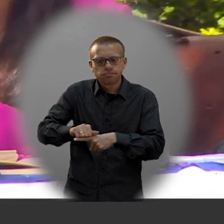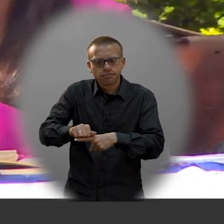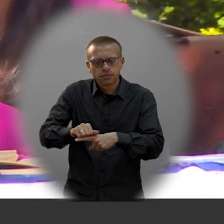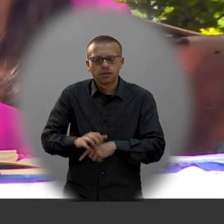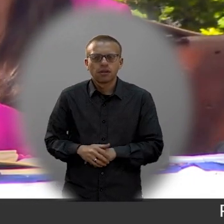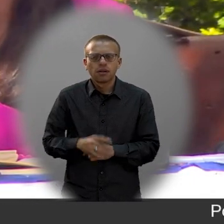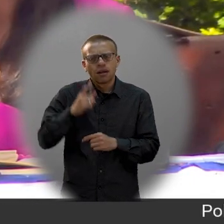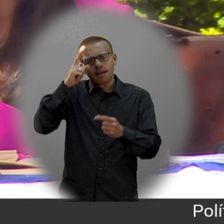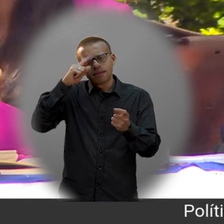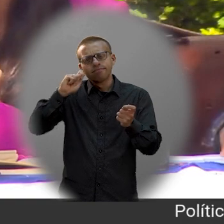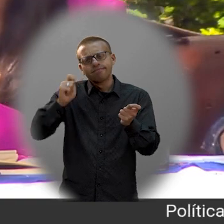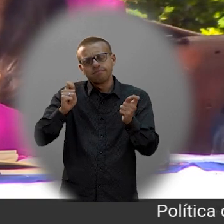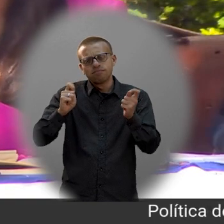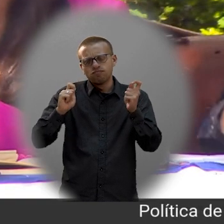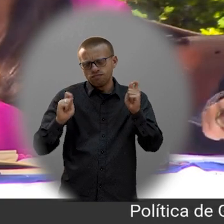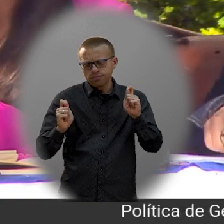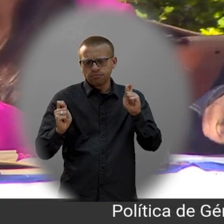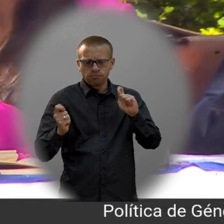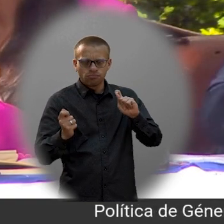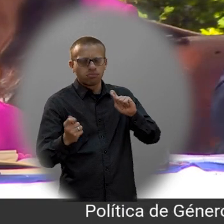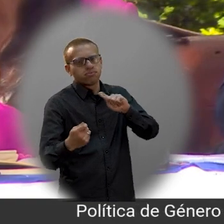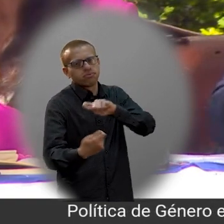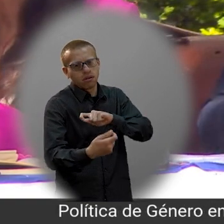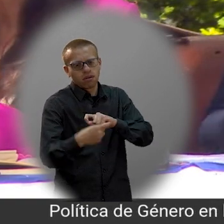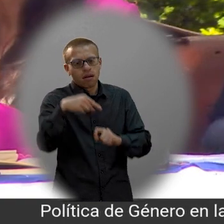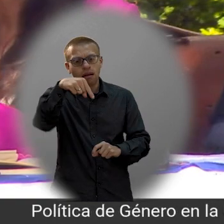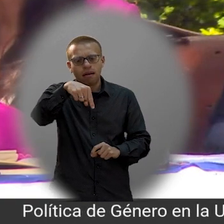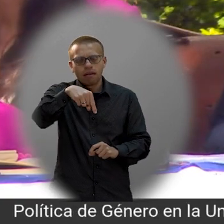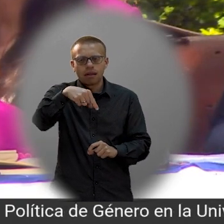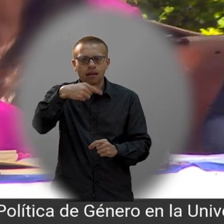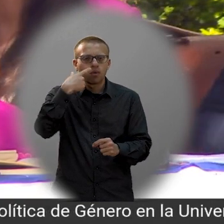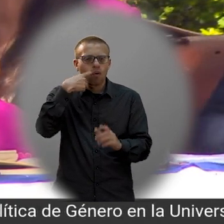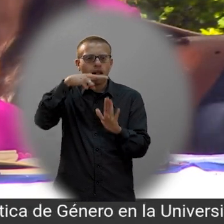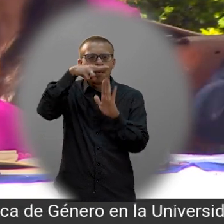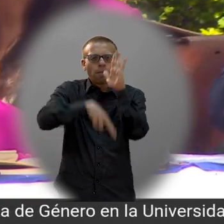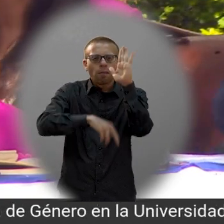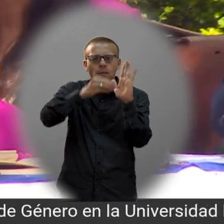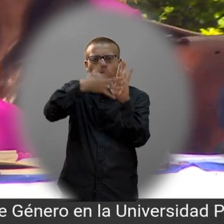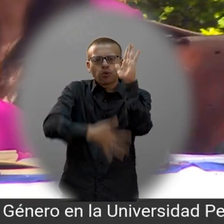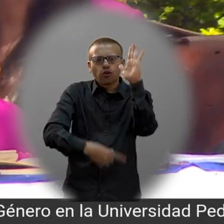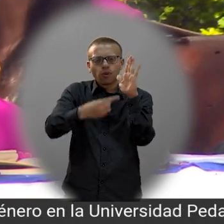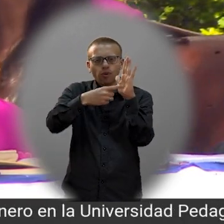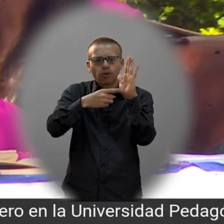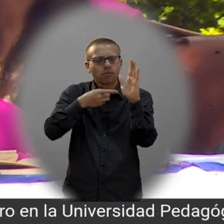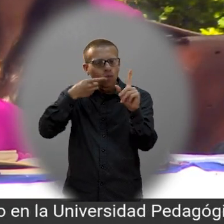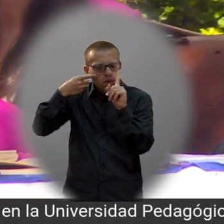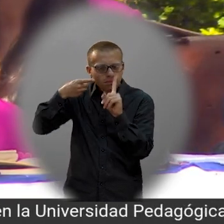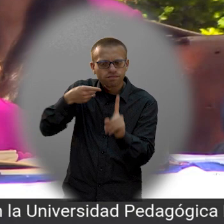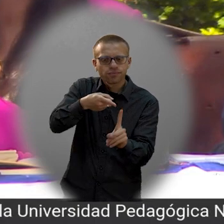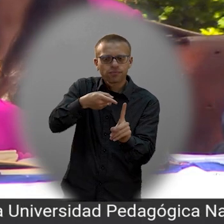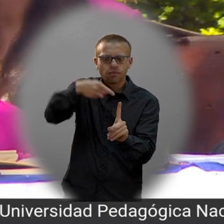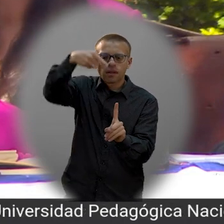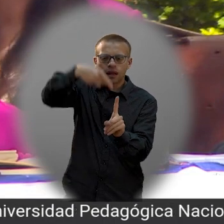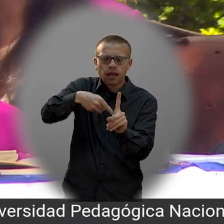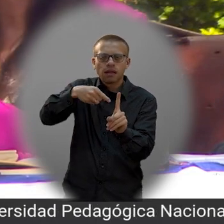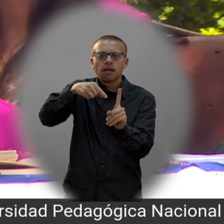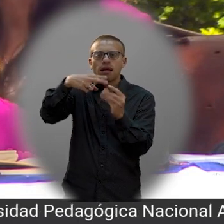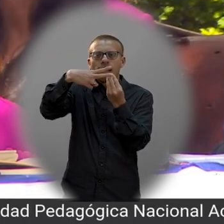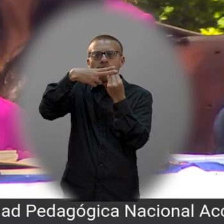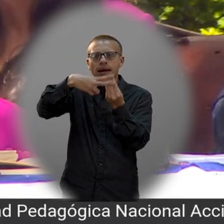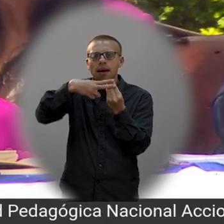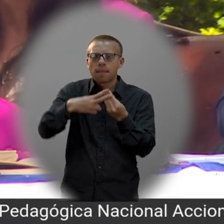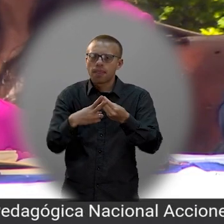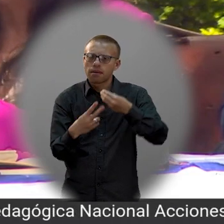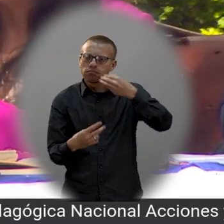y esto se conecta mucho con lo que debe haber detrás del respaldo al protocolo y a lo que le apuesta al protocolo, que es solo una herramienta,